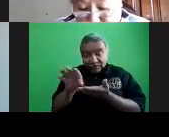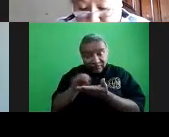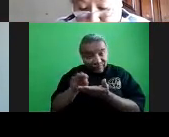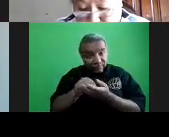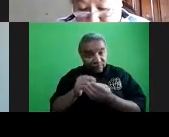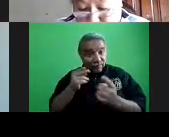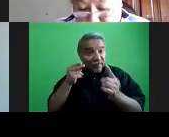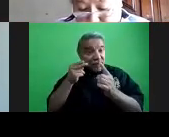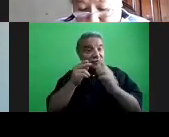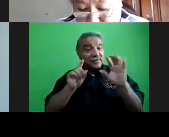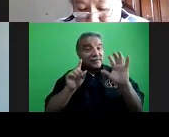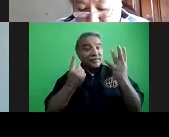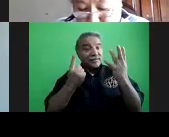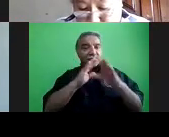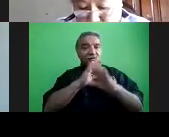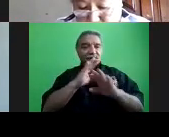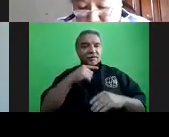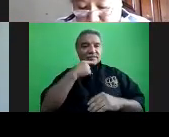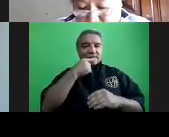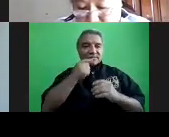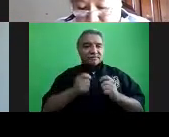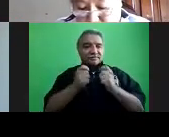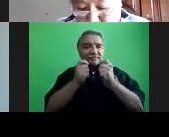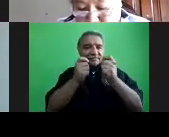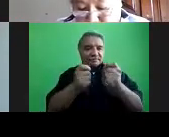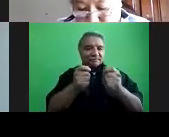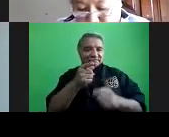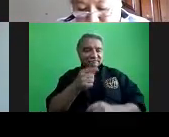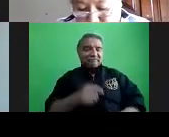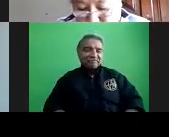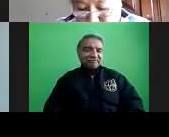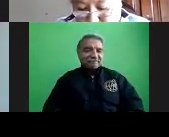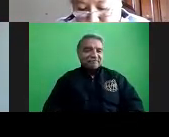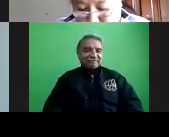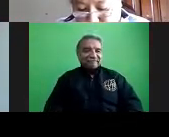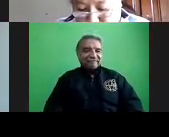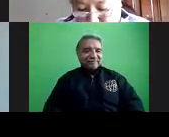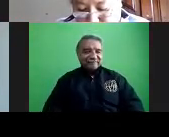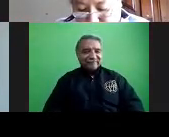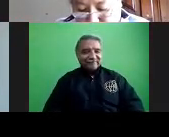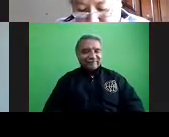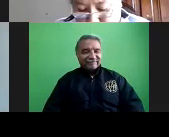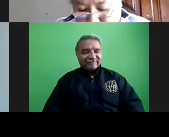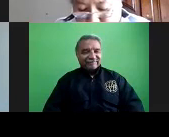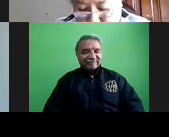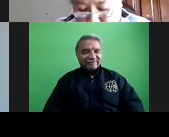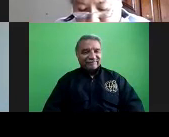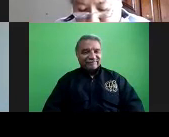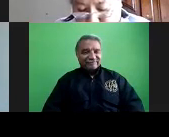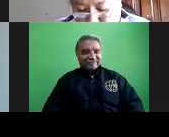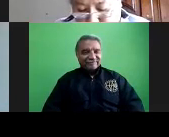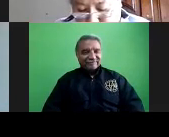tenía ningún intérprete ni nada, estaba él solito hasta que él terminó de